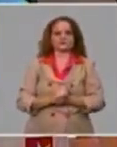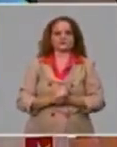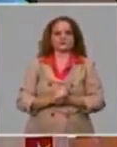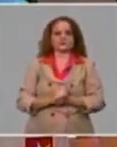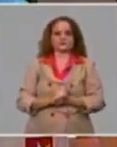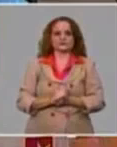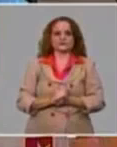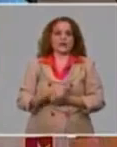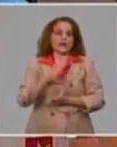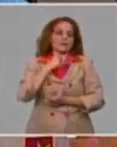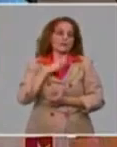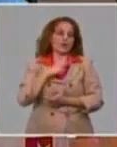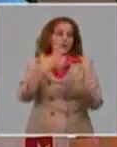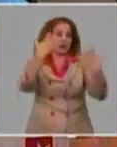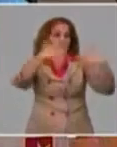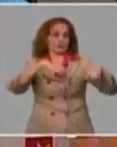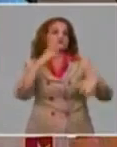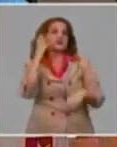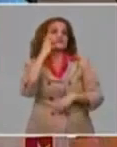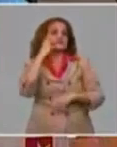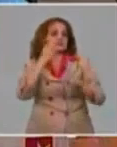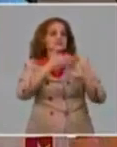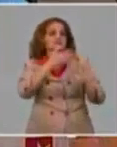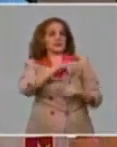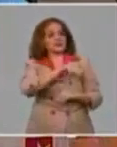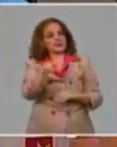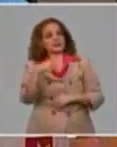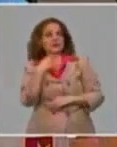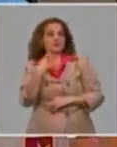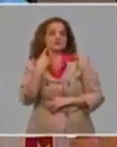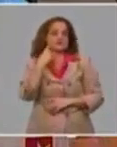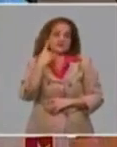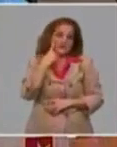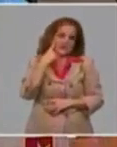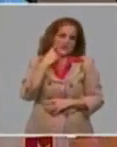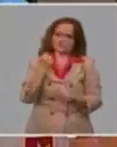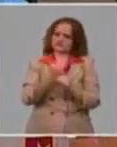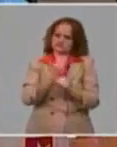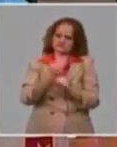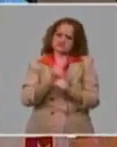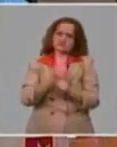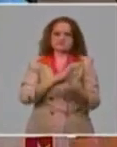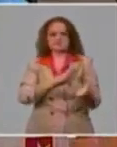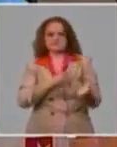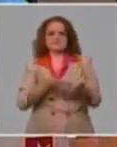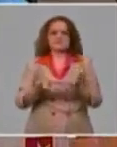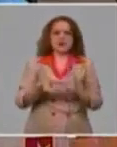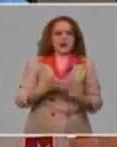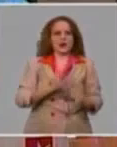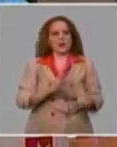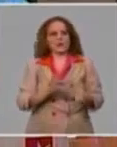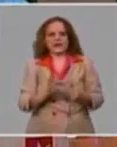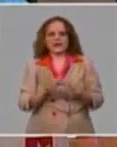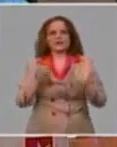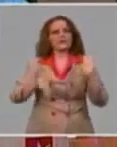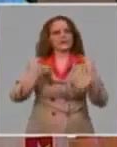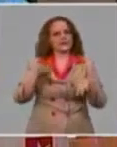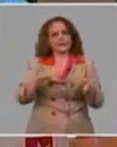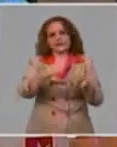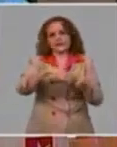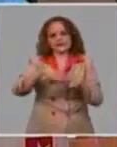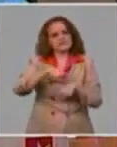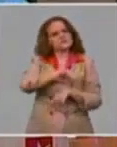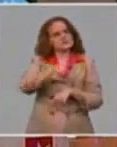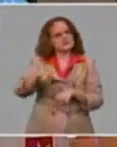cemento tiene un comportamiento de acuerdo a lo que habíamos planificado, ¿no? Por la situación general y los recursos asignados, que se